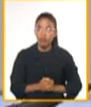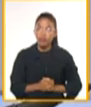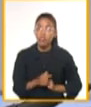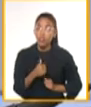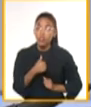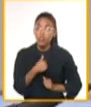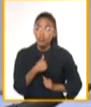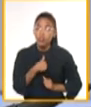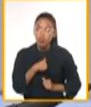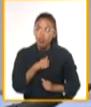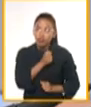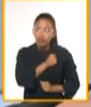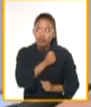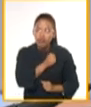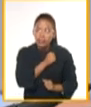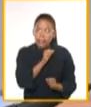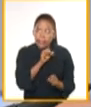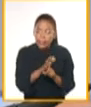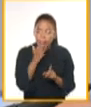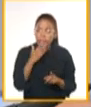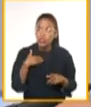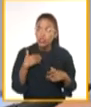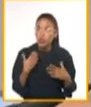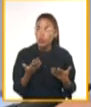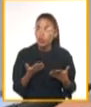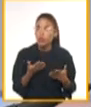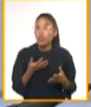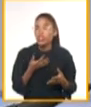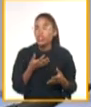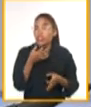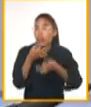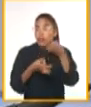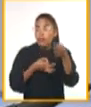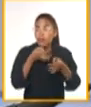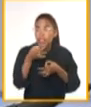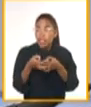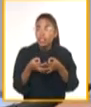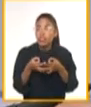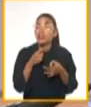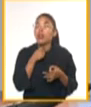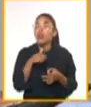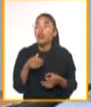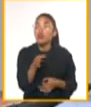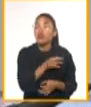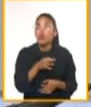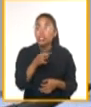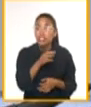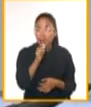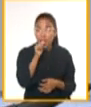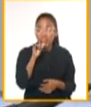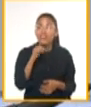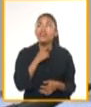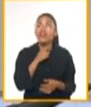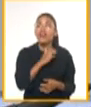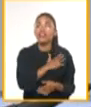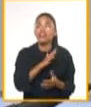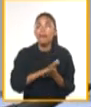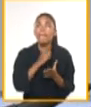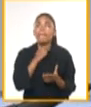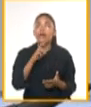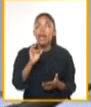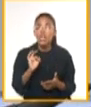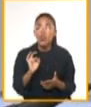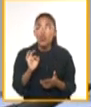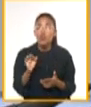iniciar comentando precisamente sobre la subestación Diezmero. La subestación Diezmero es una de